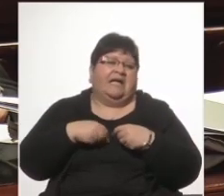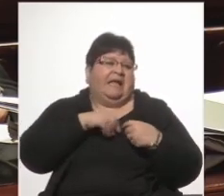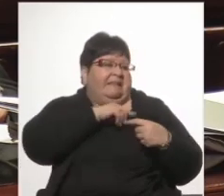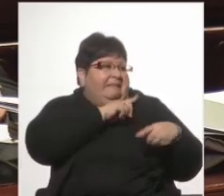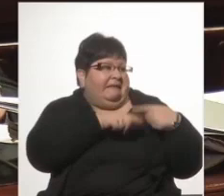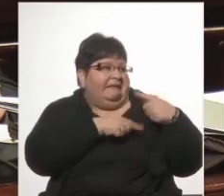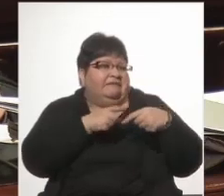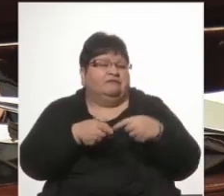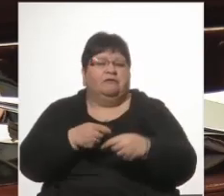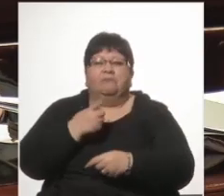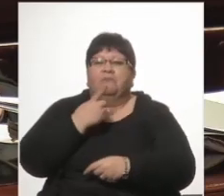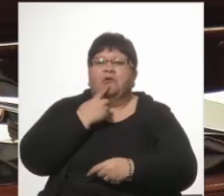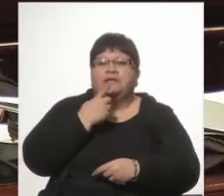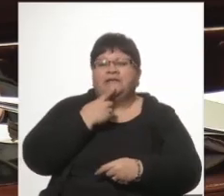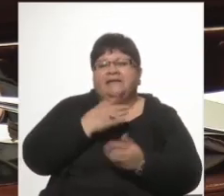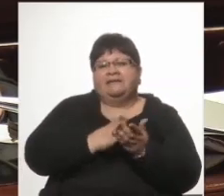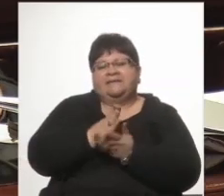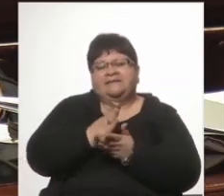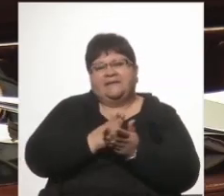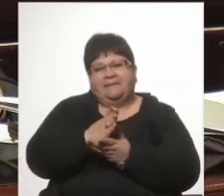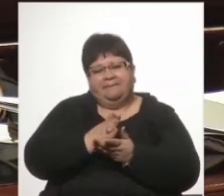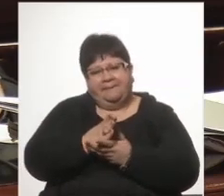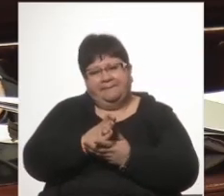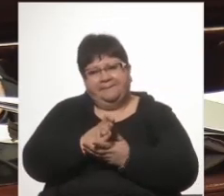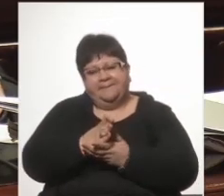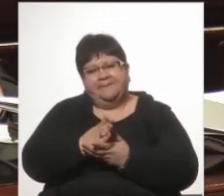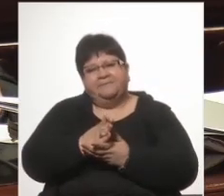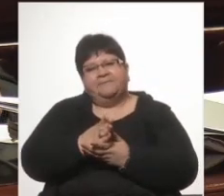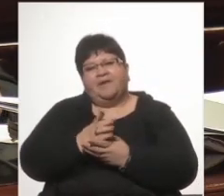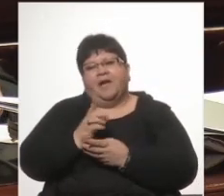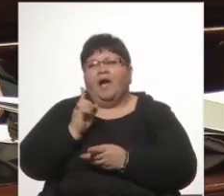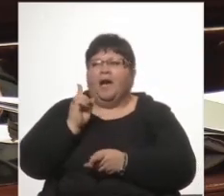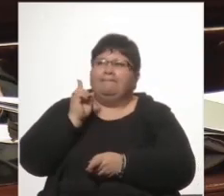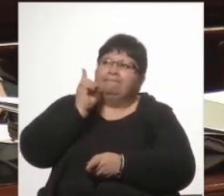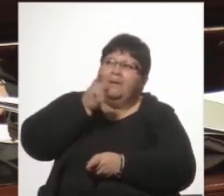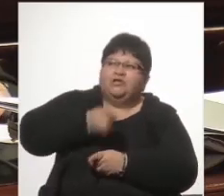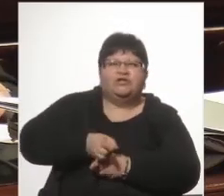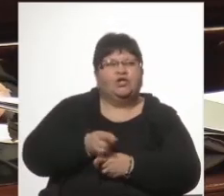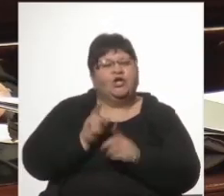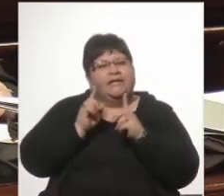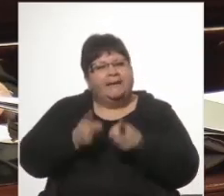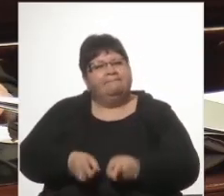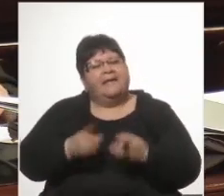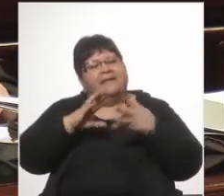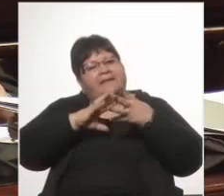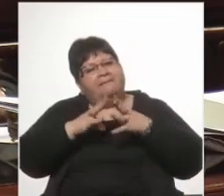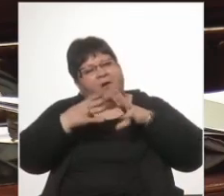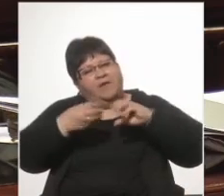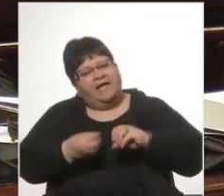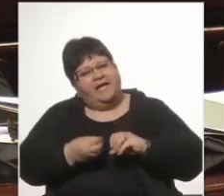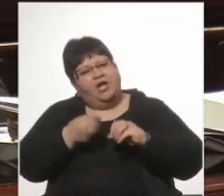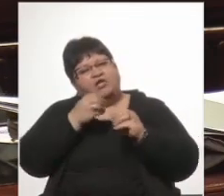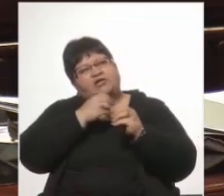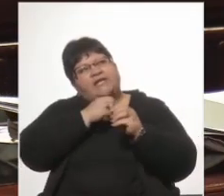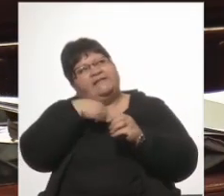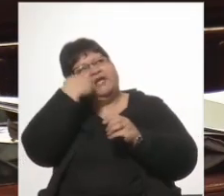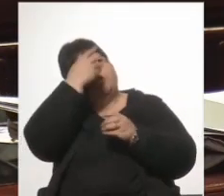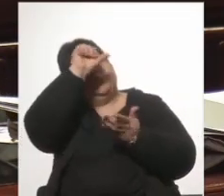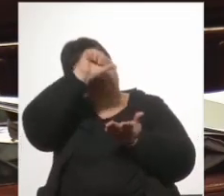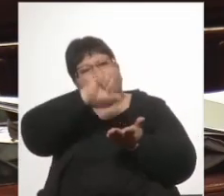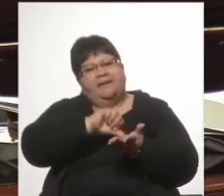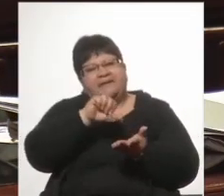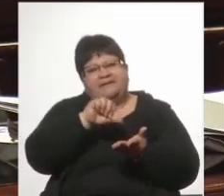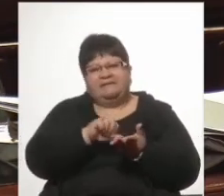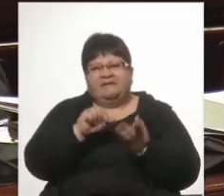y jurídicas de nuestra nación, pretendiendo la imposición de modelos foráneos ajenos a los deseos y necesidades de nuestro